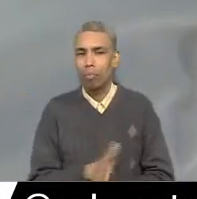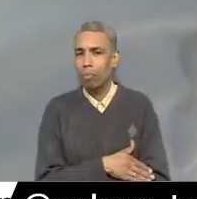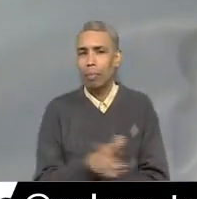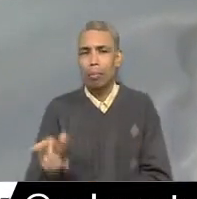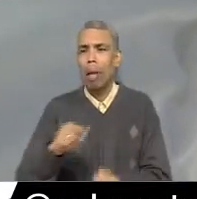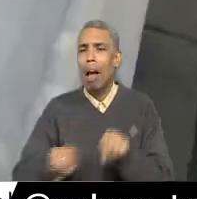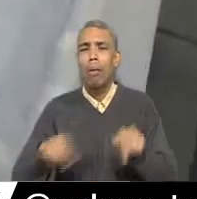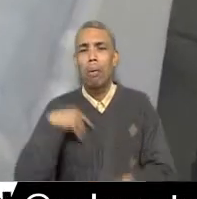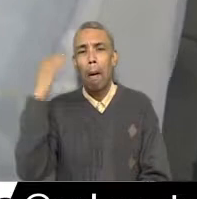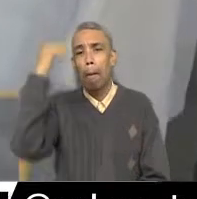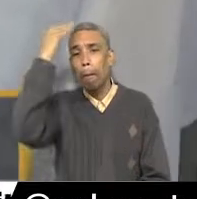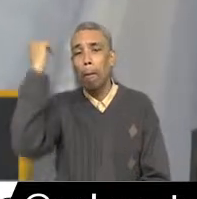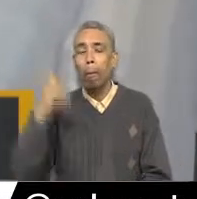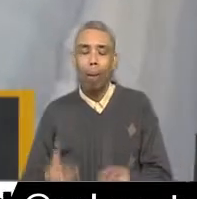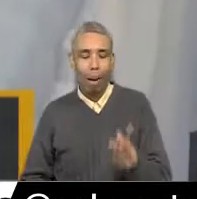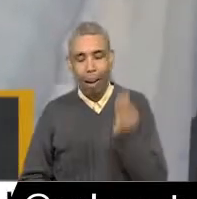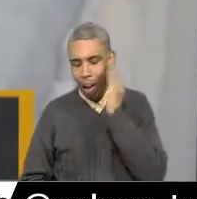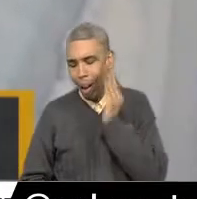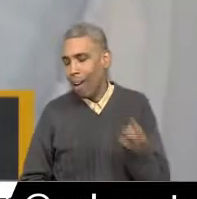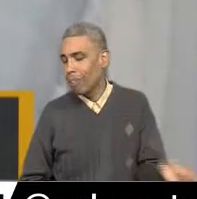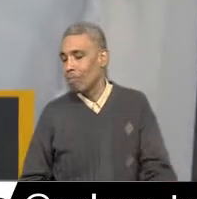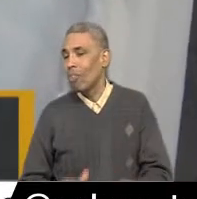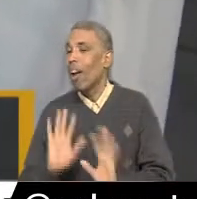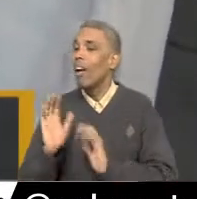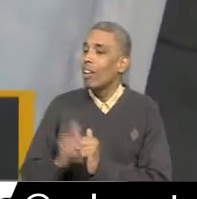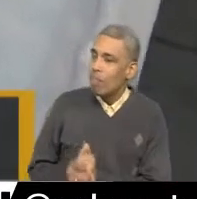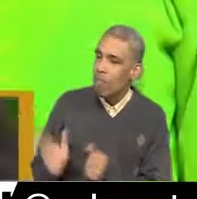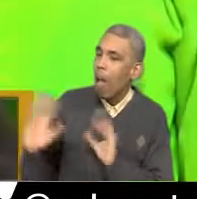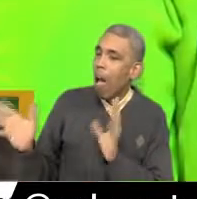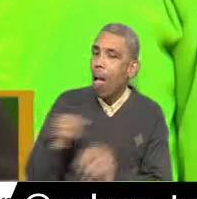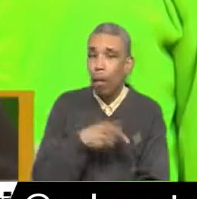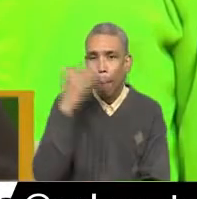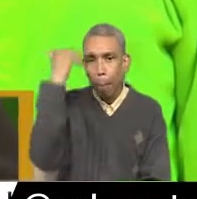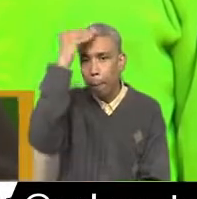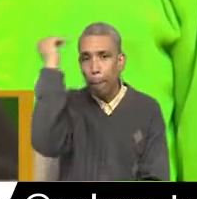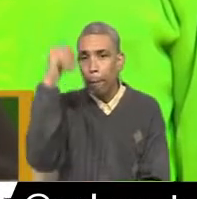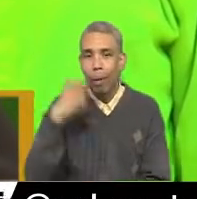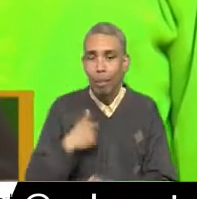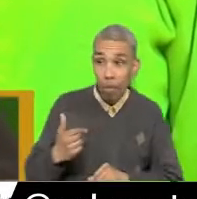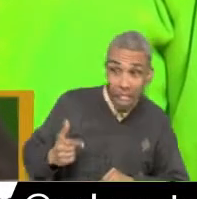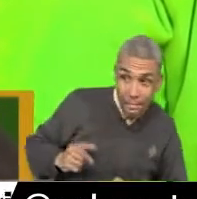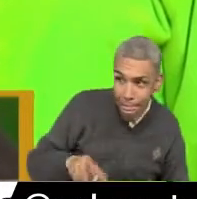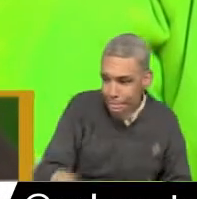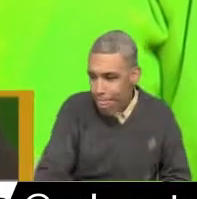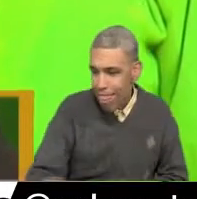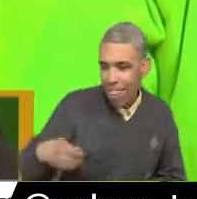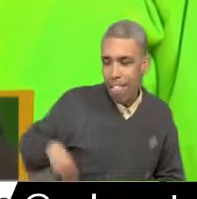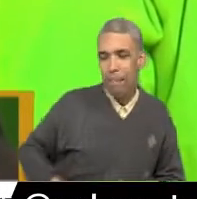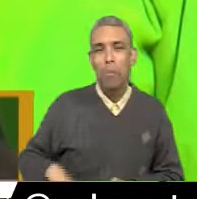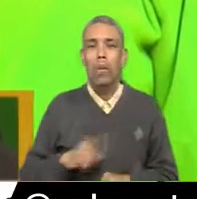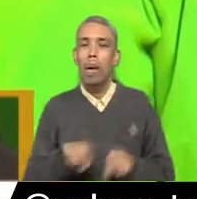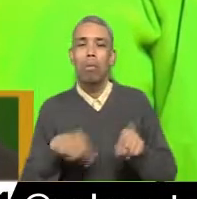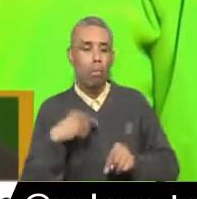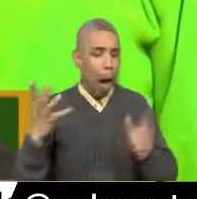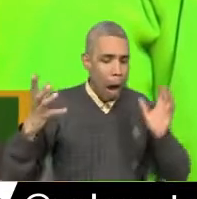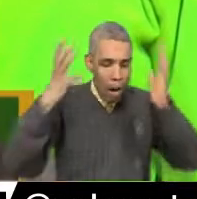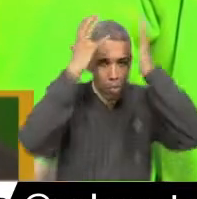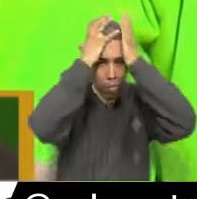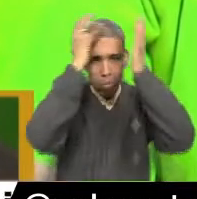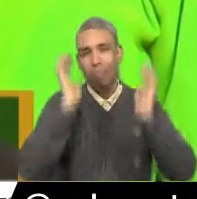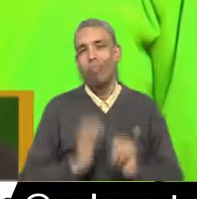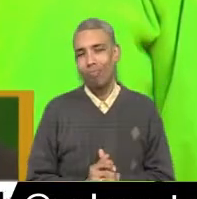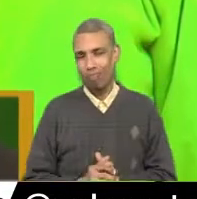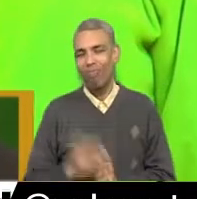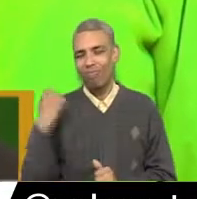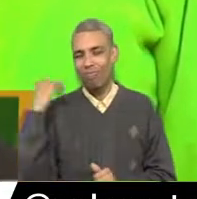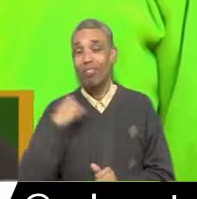de factor de oportunidad. Vamos a hacer entrega de unos celulares que logramos recuperar a algunas personas que habían sido hurtadas en